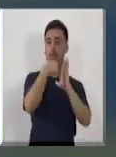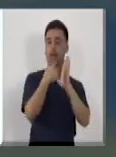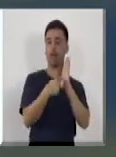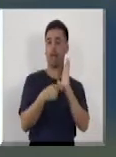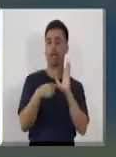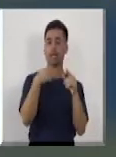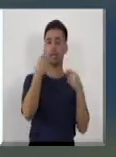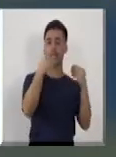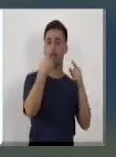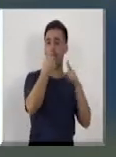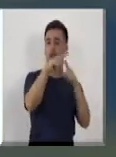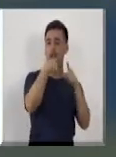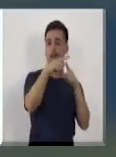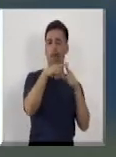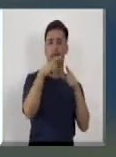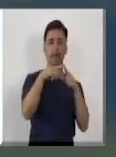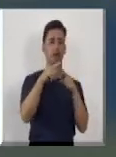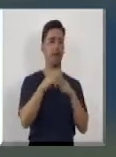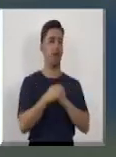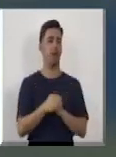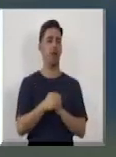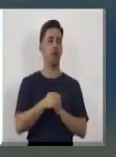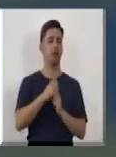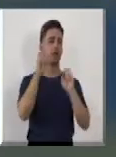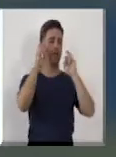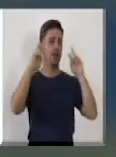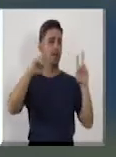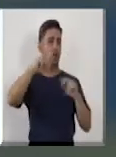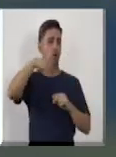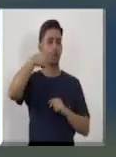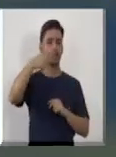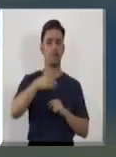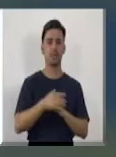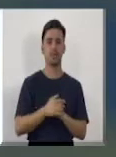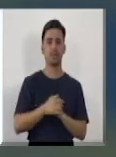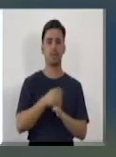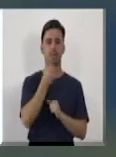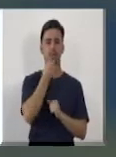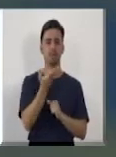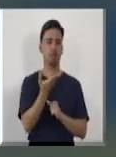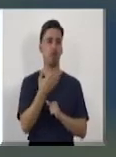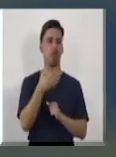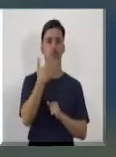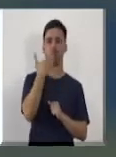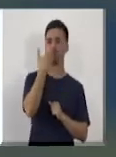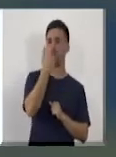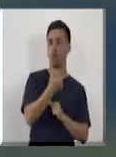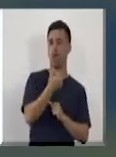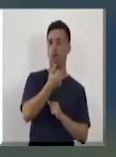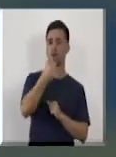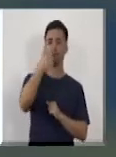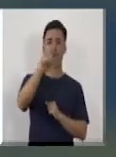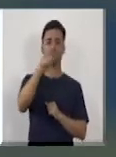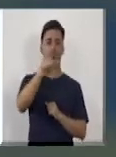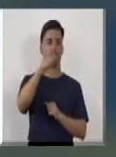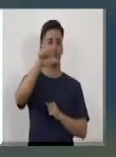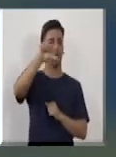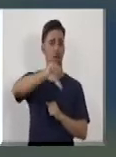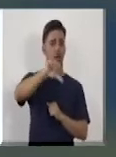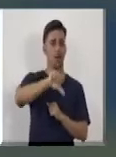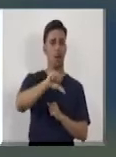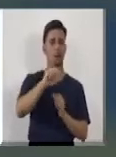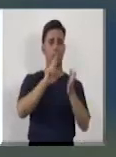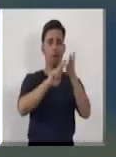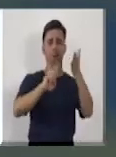vida diaria, atendiendo a su capacidad para conducir la electricidad en buenos, medianos y malos